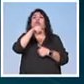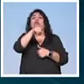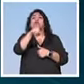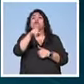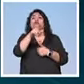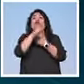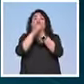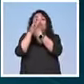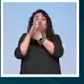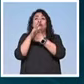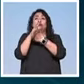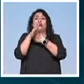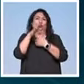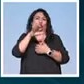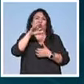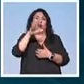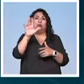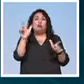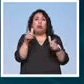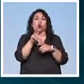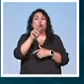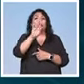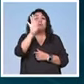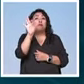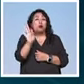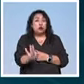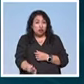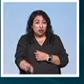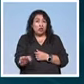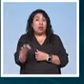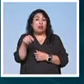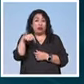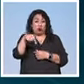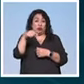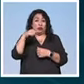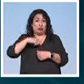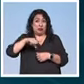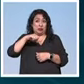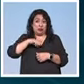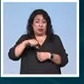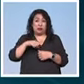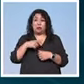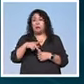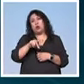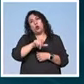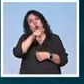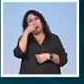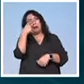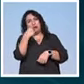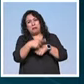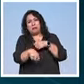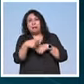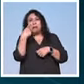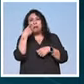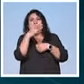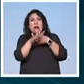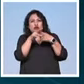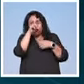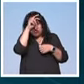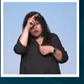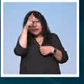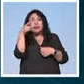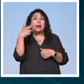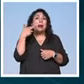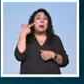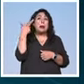mariposas arca disminuyeron en 80% en este siglo pero otros peligros acechan a los insectos